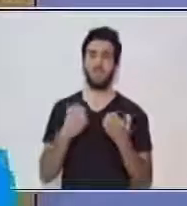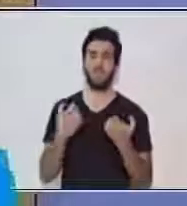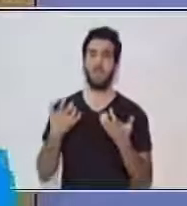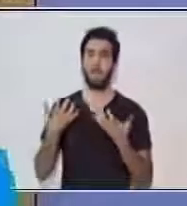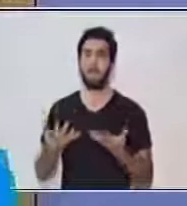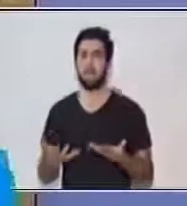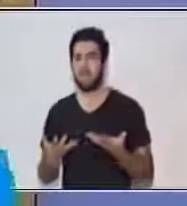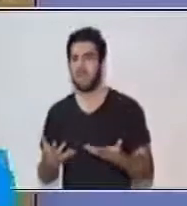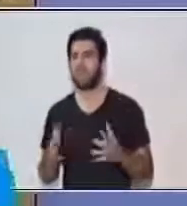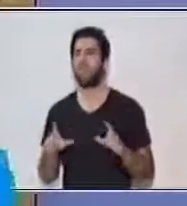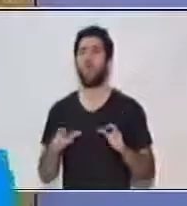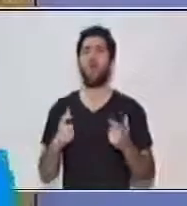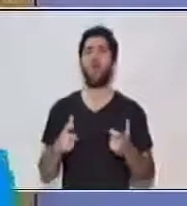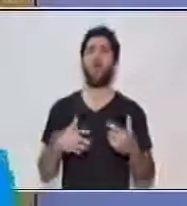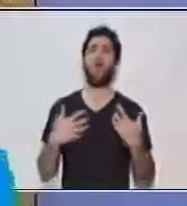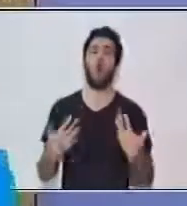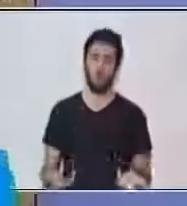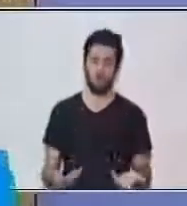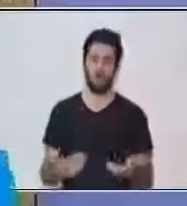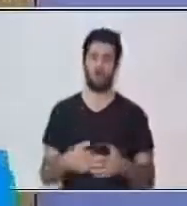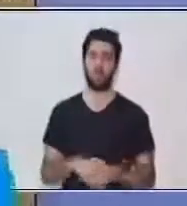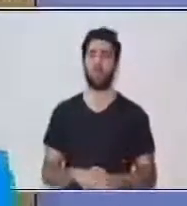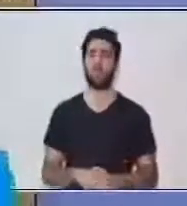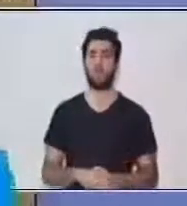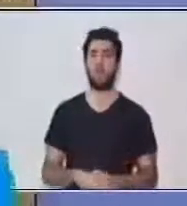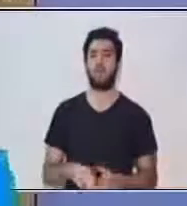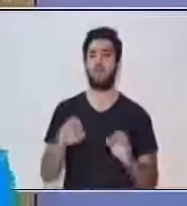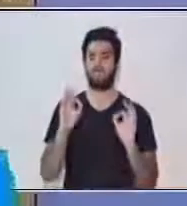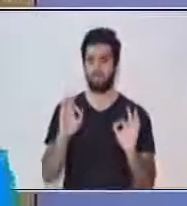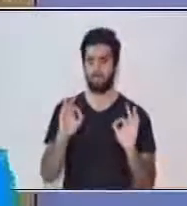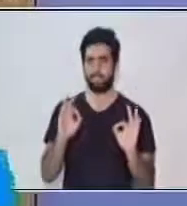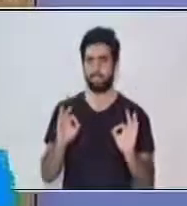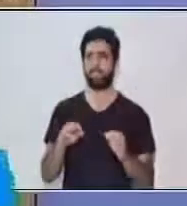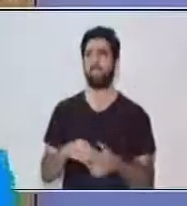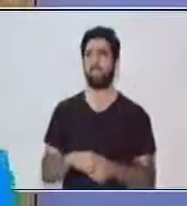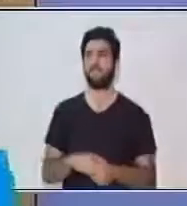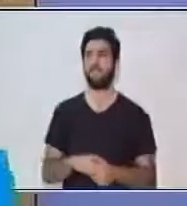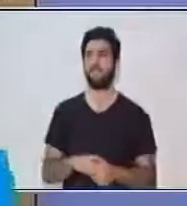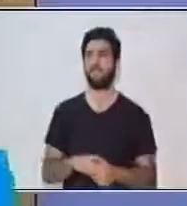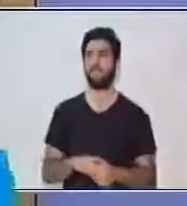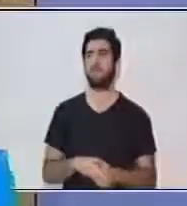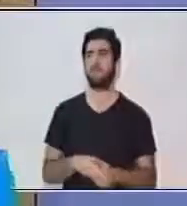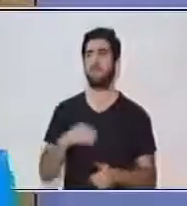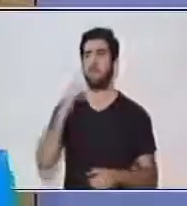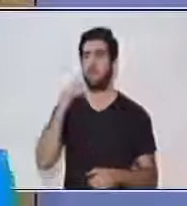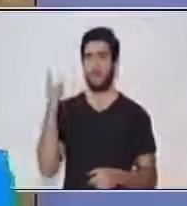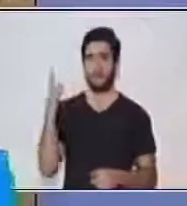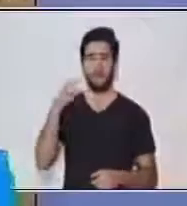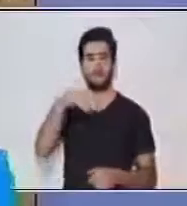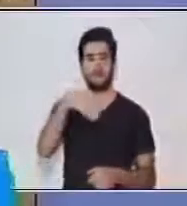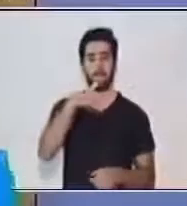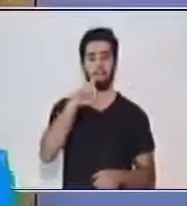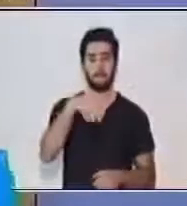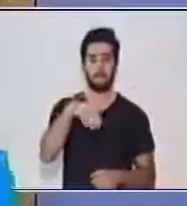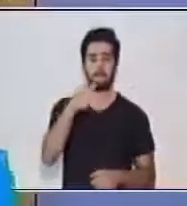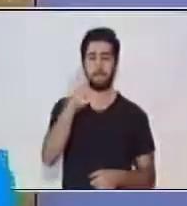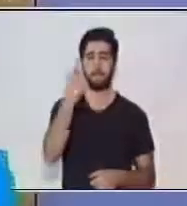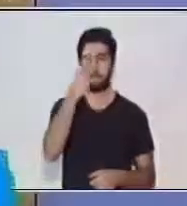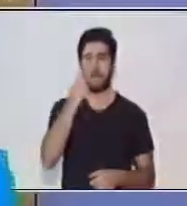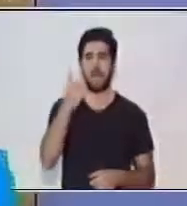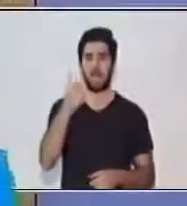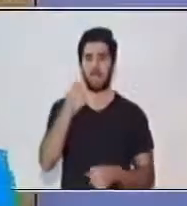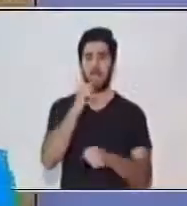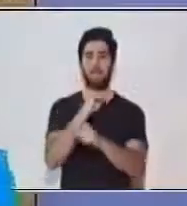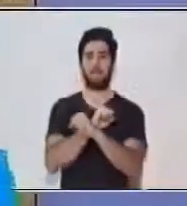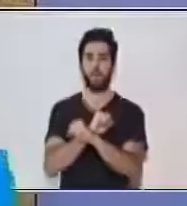cómo se define peso? Excelente. Masa por gravedad. La masa la vamos a dejar como una variable